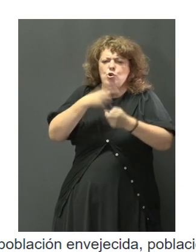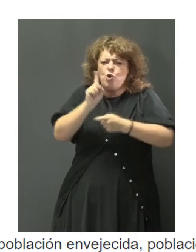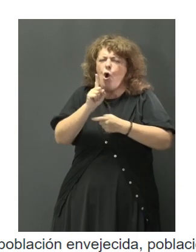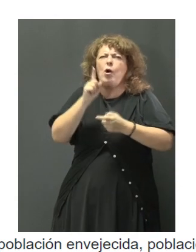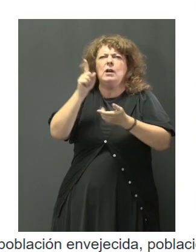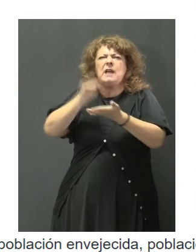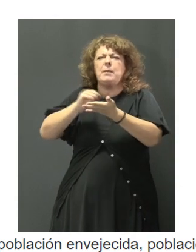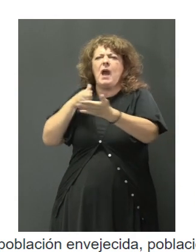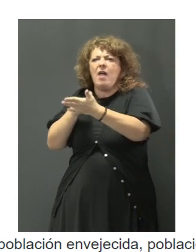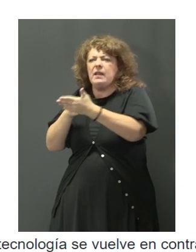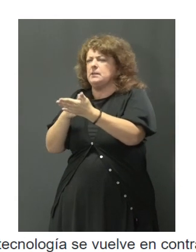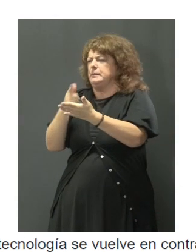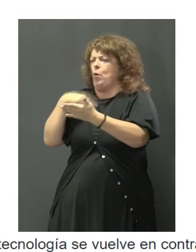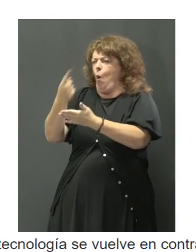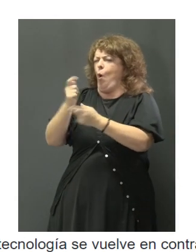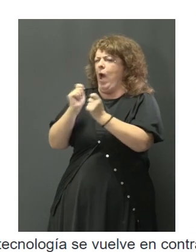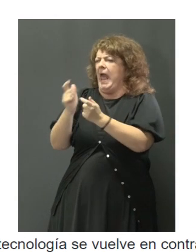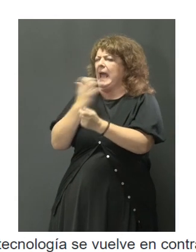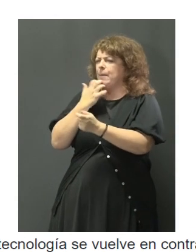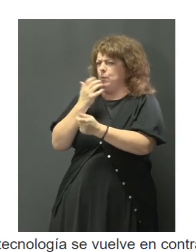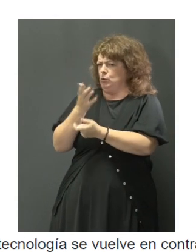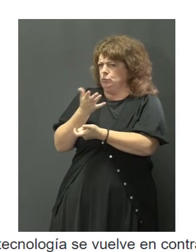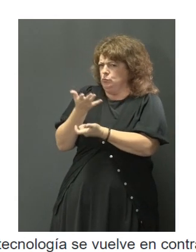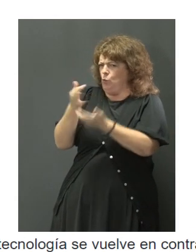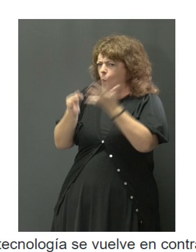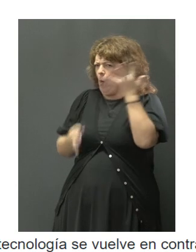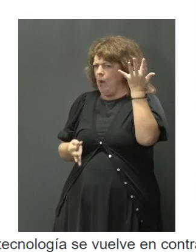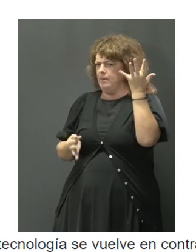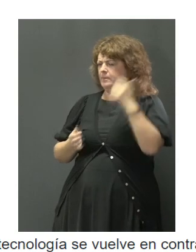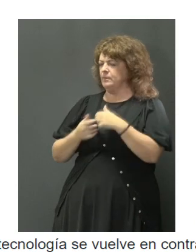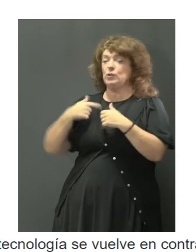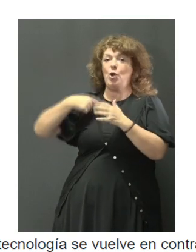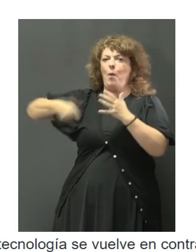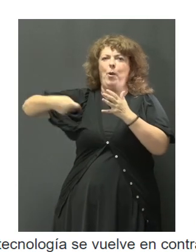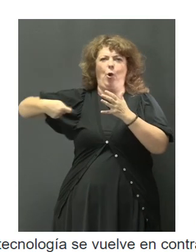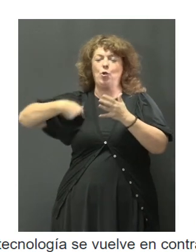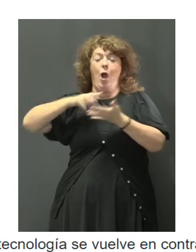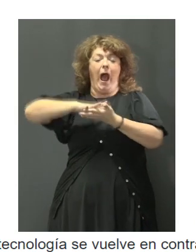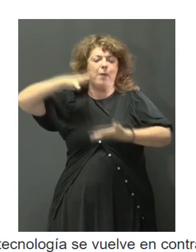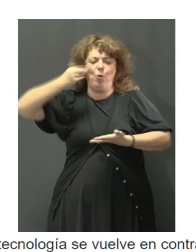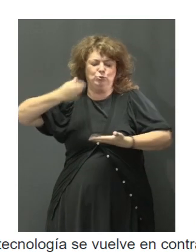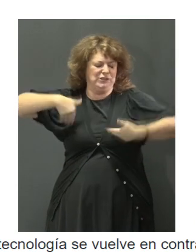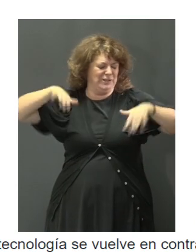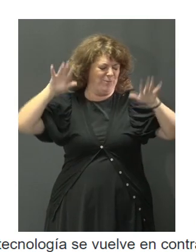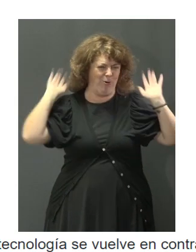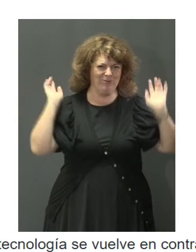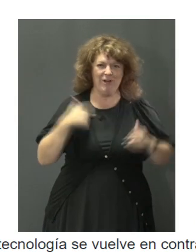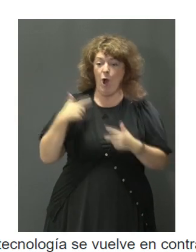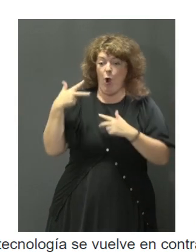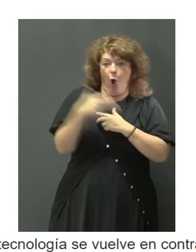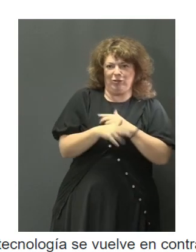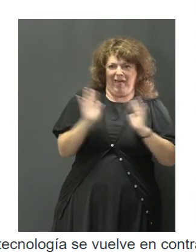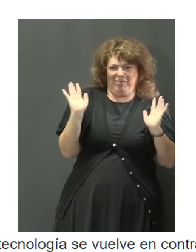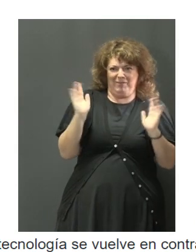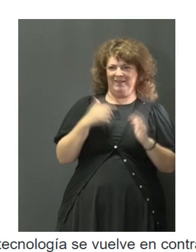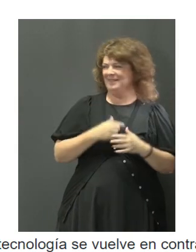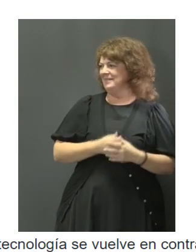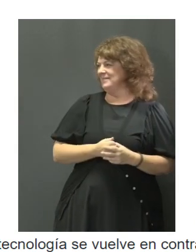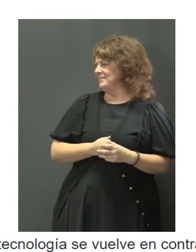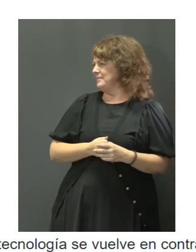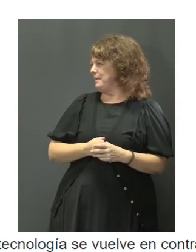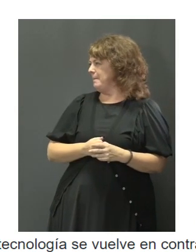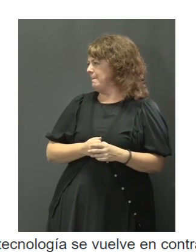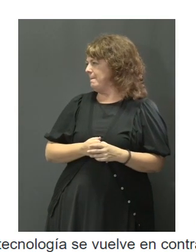que, ya pondré ejemplos más tarde porque avanzo, me enrollo mucho y hablo un montón, así que cortadme.